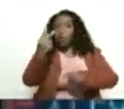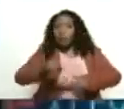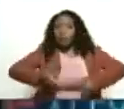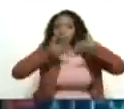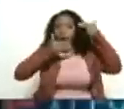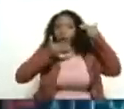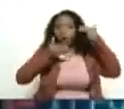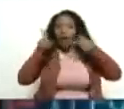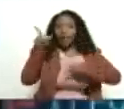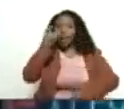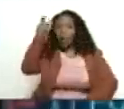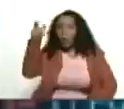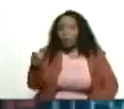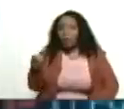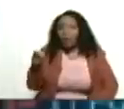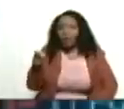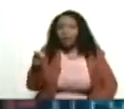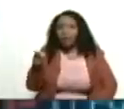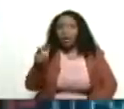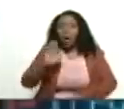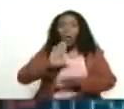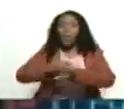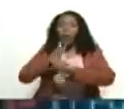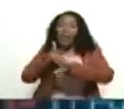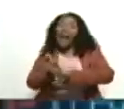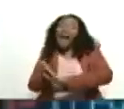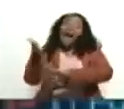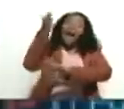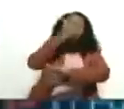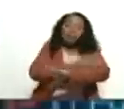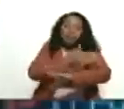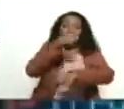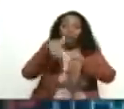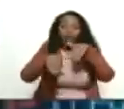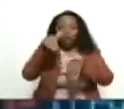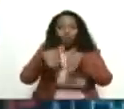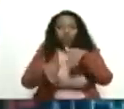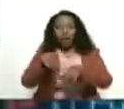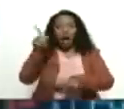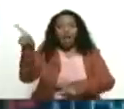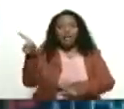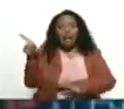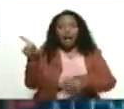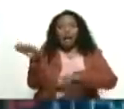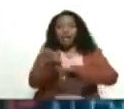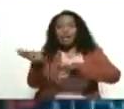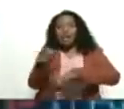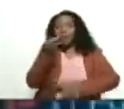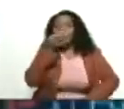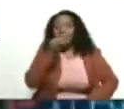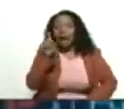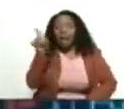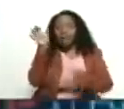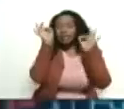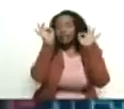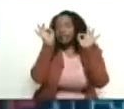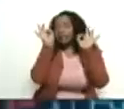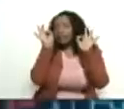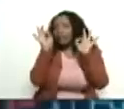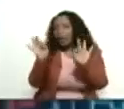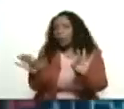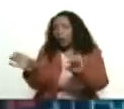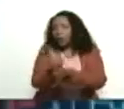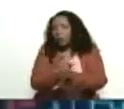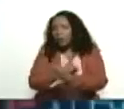del diplomático Alex Saab. Porque un día antes de las elecciones en Cabo Verde, donde seguramente un nuevo gobierno